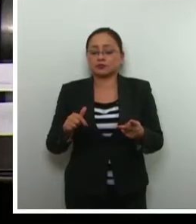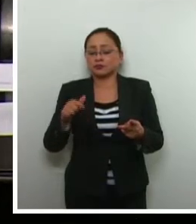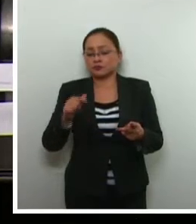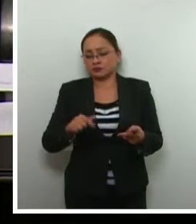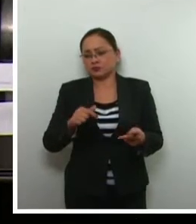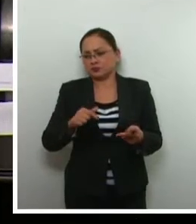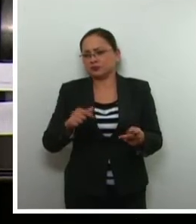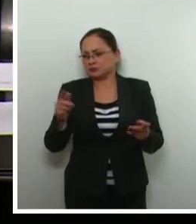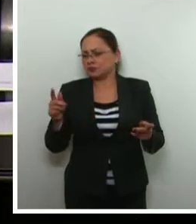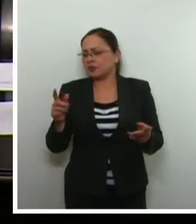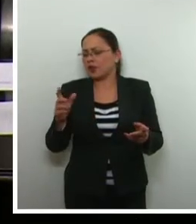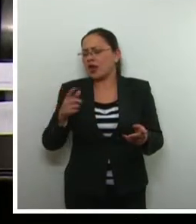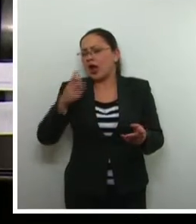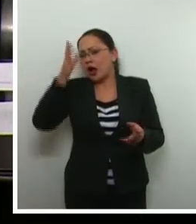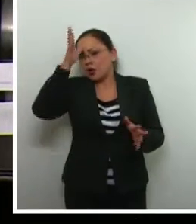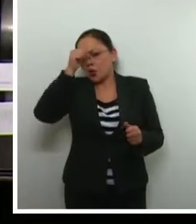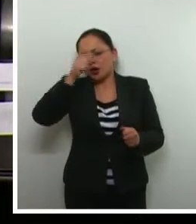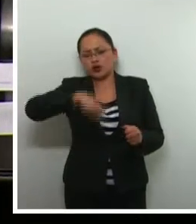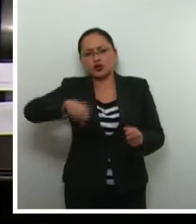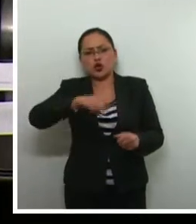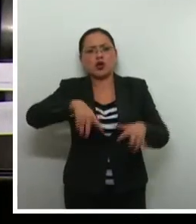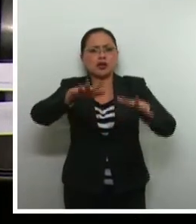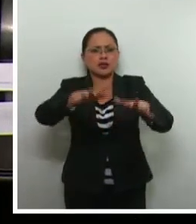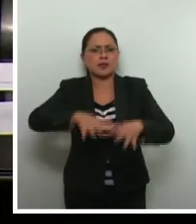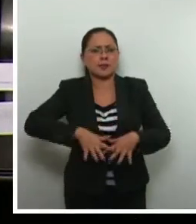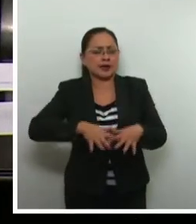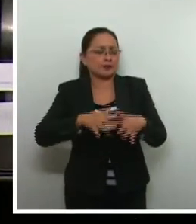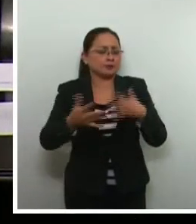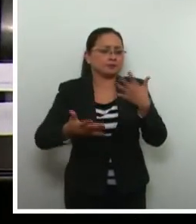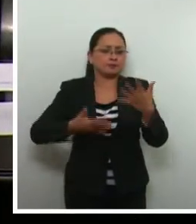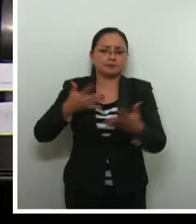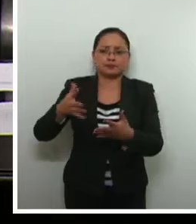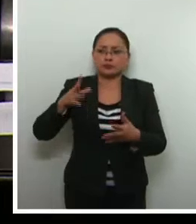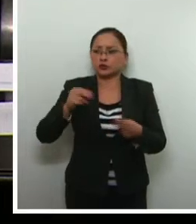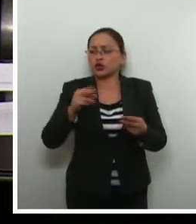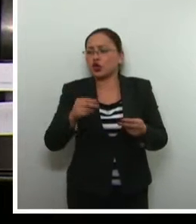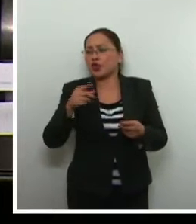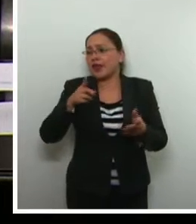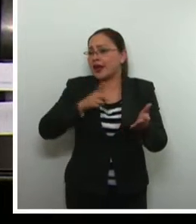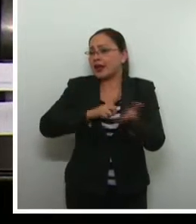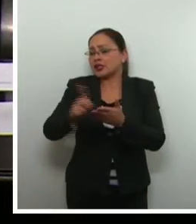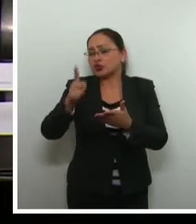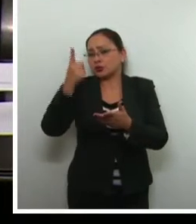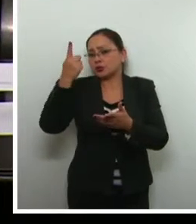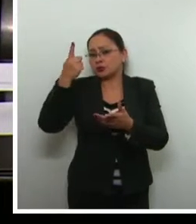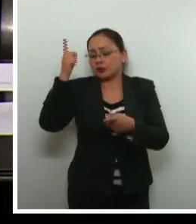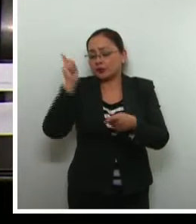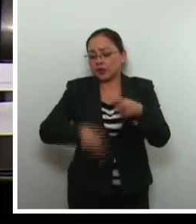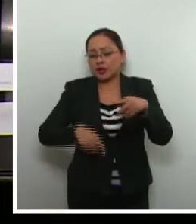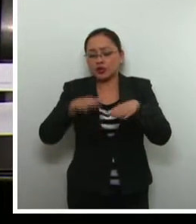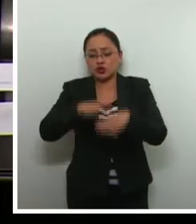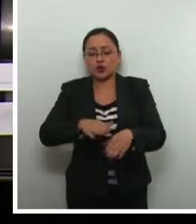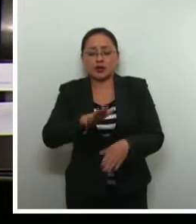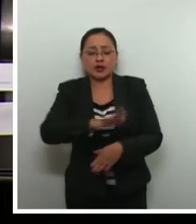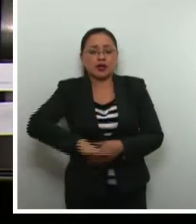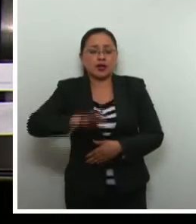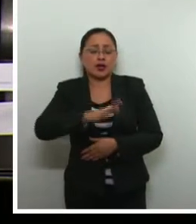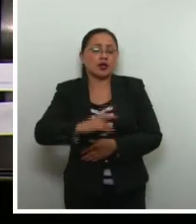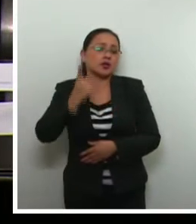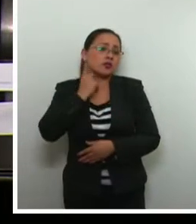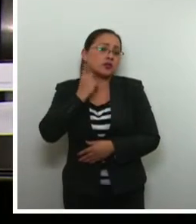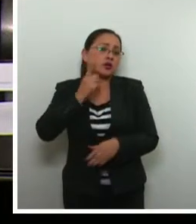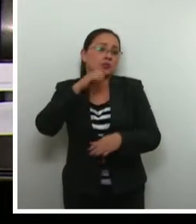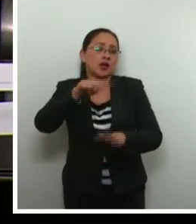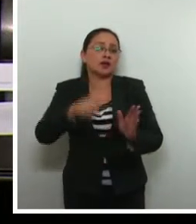congruente con el acuerdo de esta Asamblea de no conculcar el derecho de los legisladores a presentar